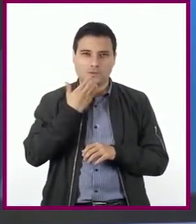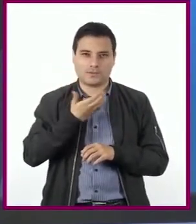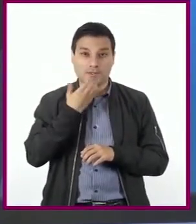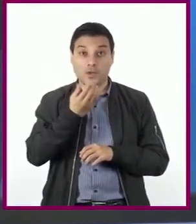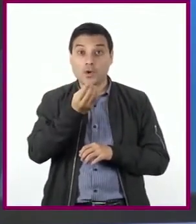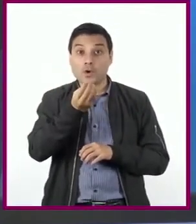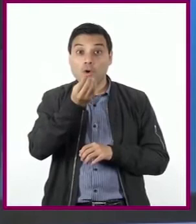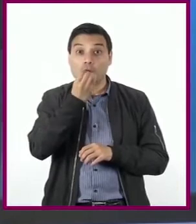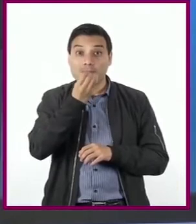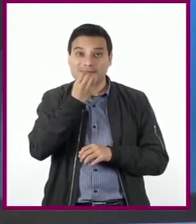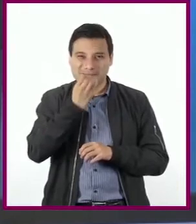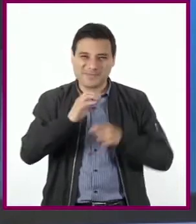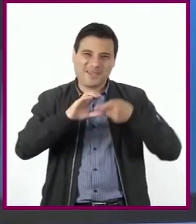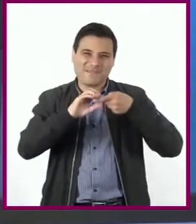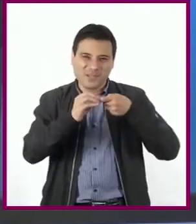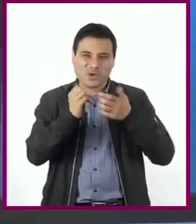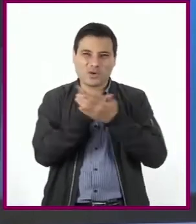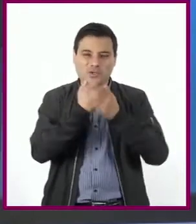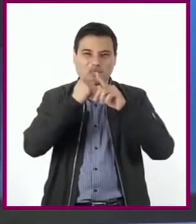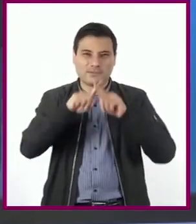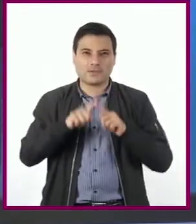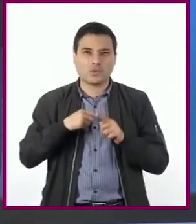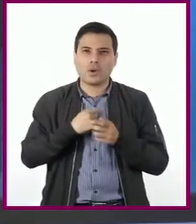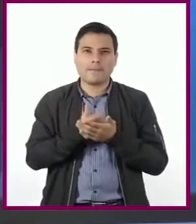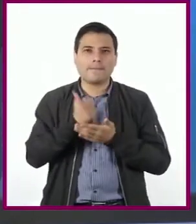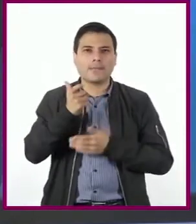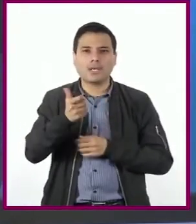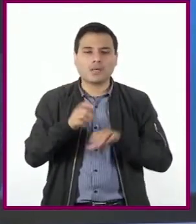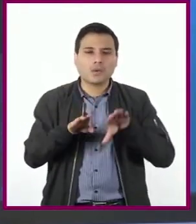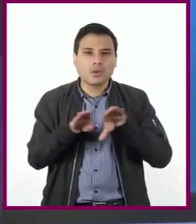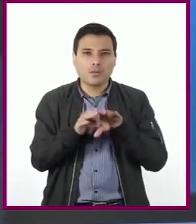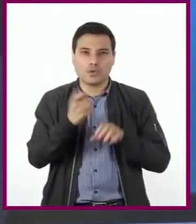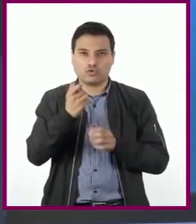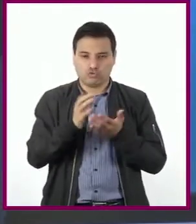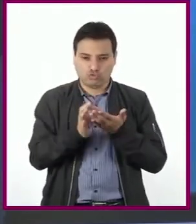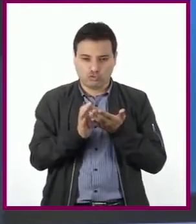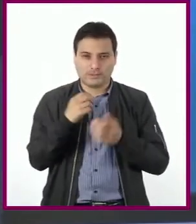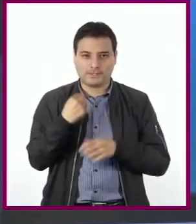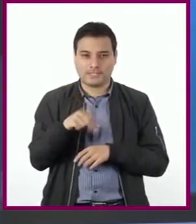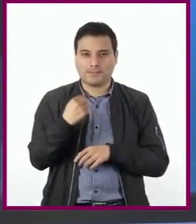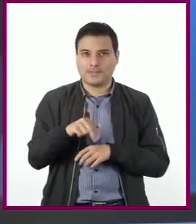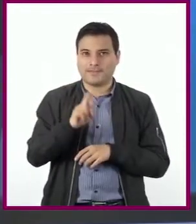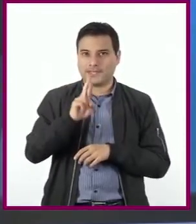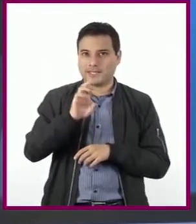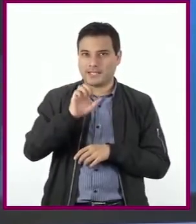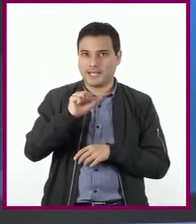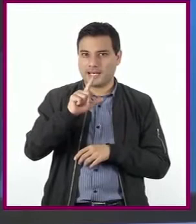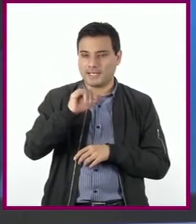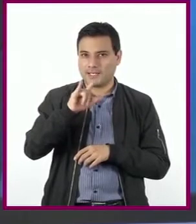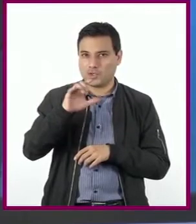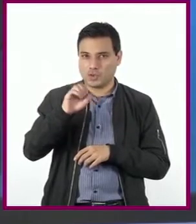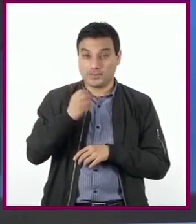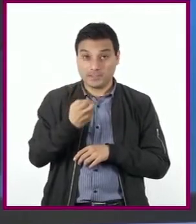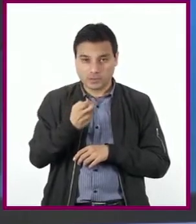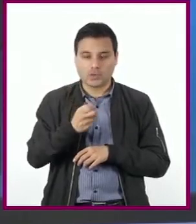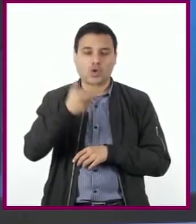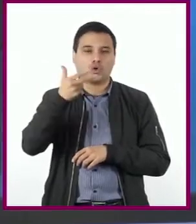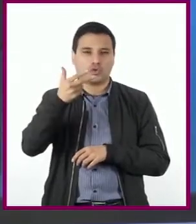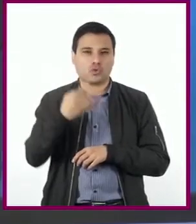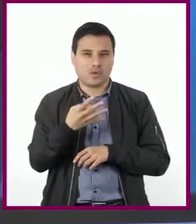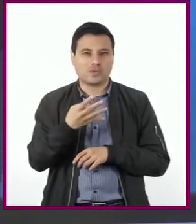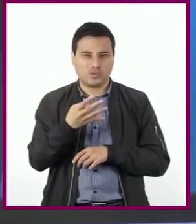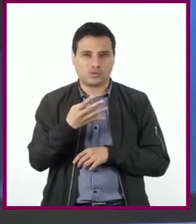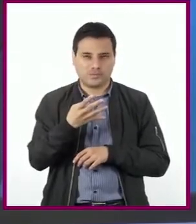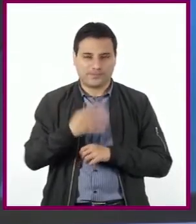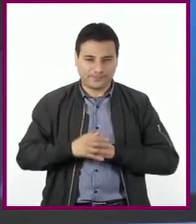alimentos de la canasta básica se pagaban con una moneda llamada realillo, que equivalía a 8 cuartos de peseta.